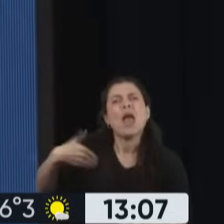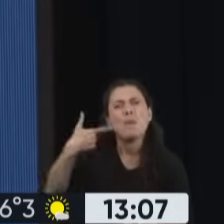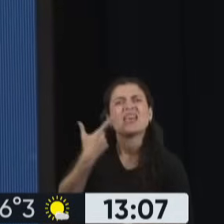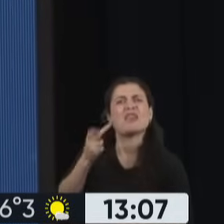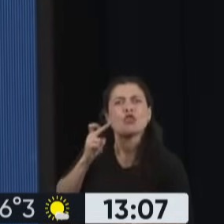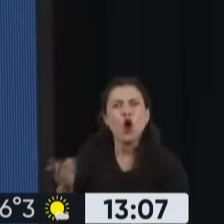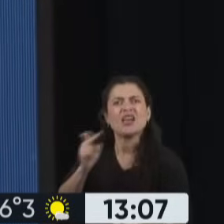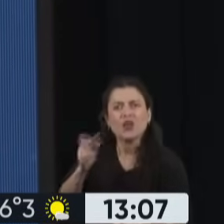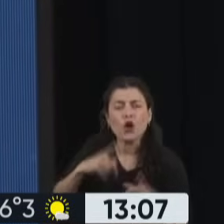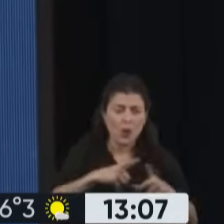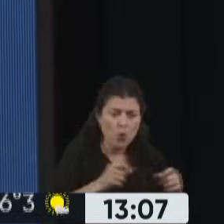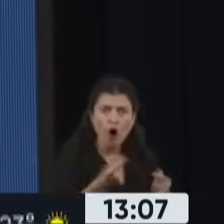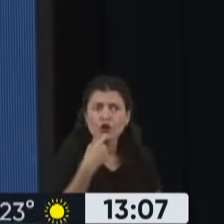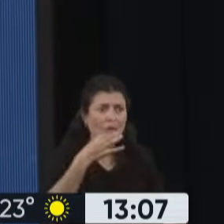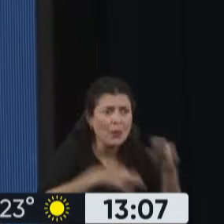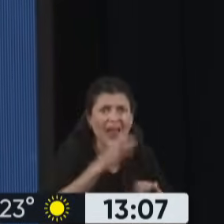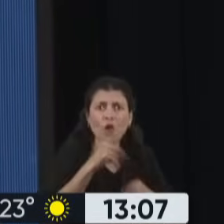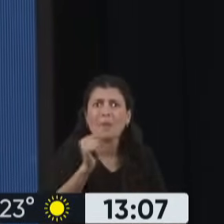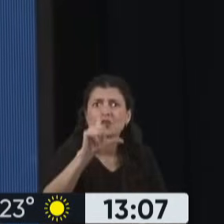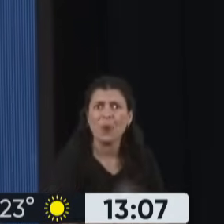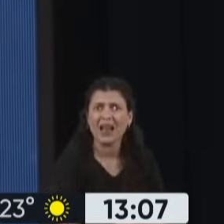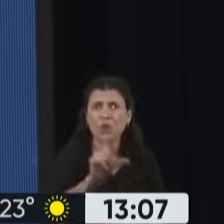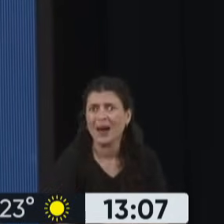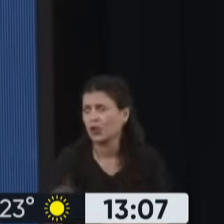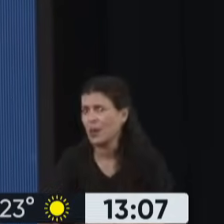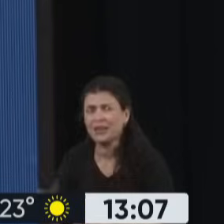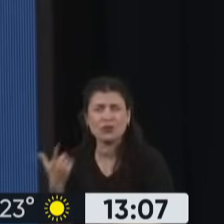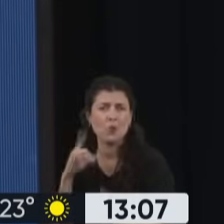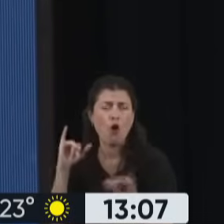es decir, precio de los bonos bajos y altas tasas de interés, por ende exceso